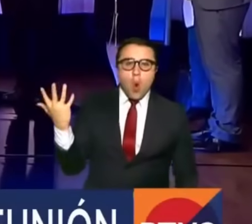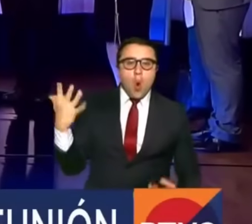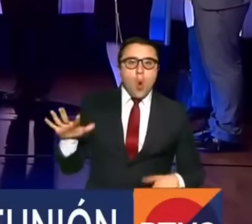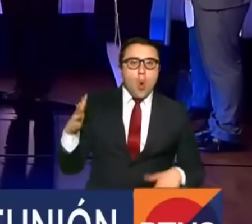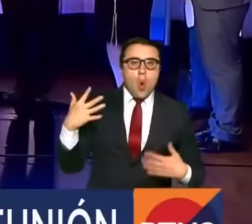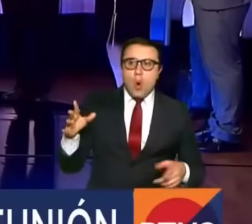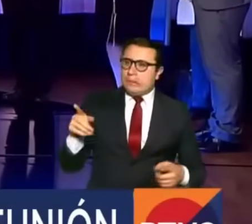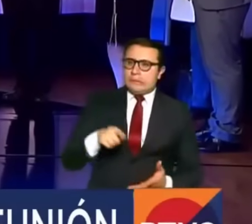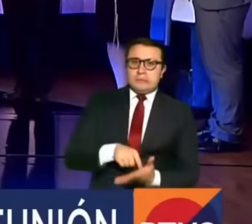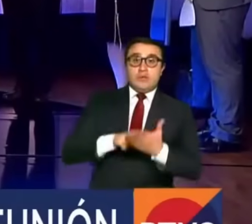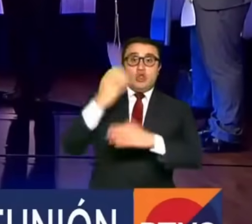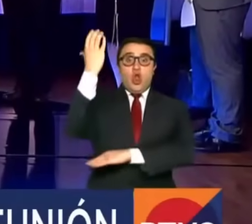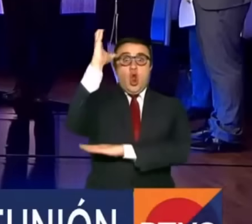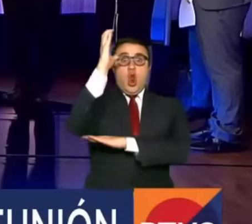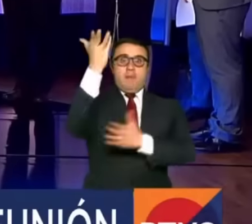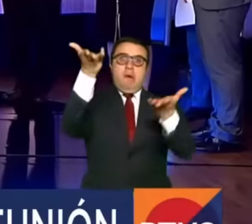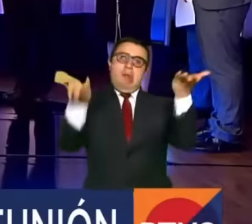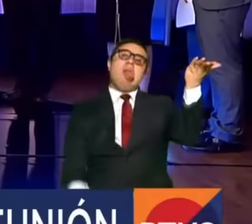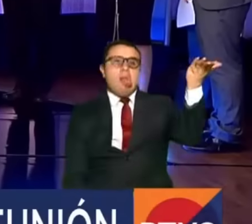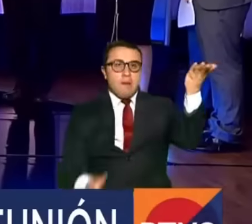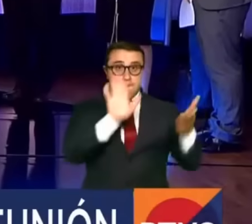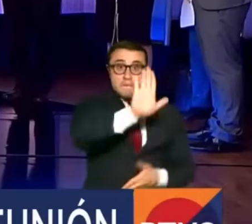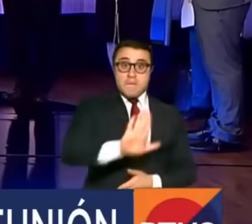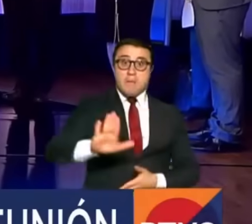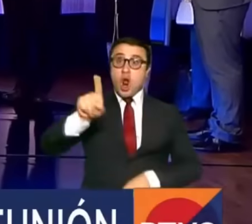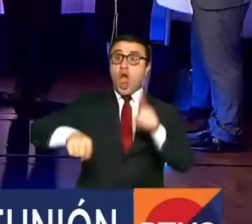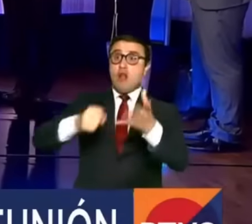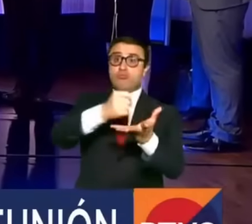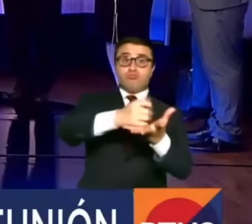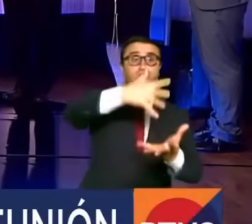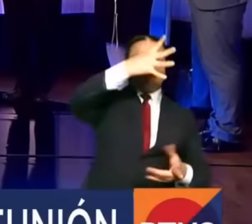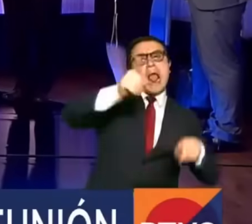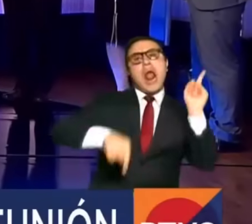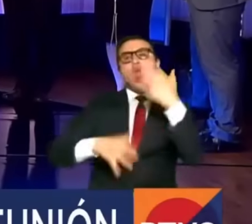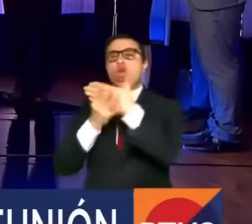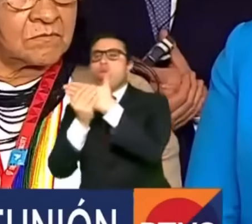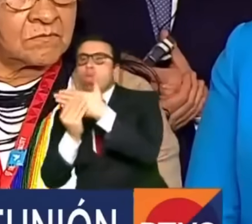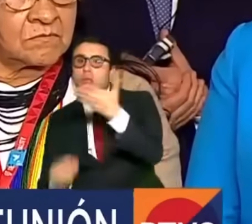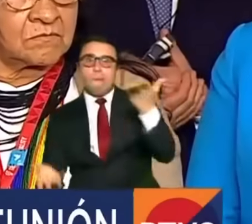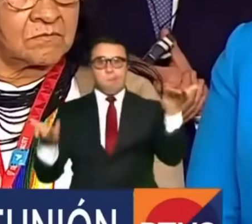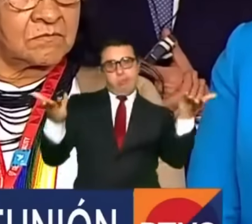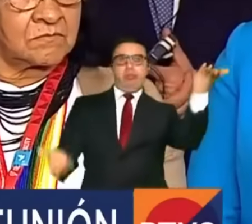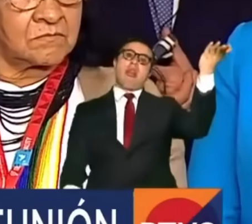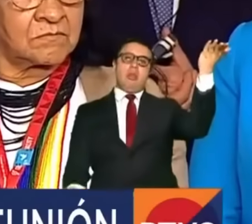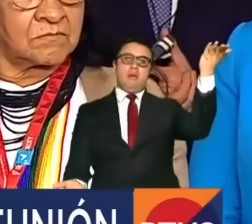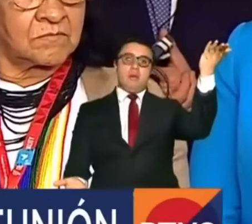enorme desigualdad social y territorial de Colombia. La aguja no se ha movido.